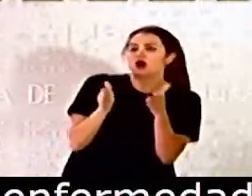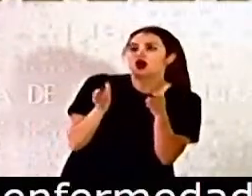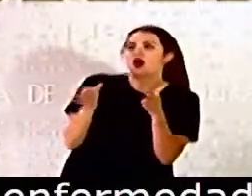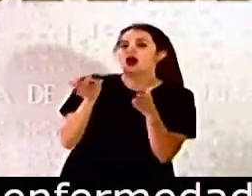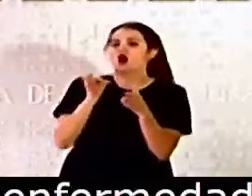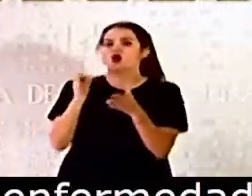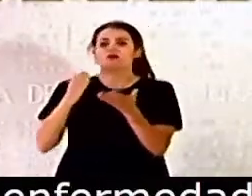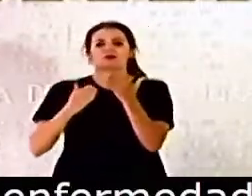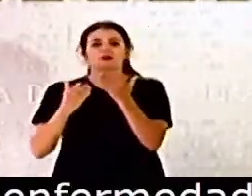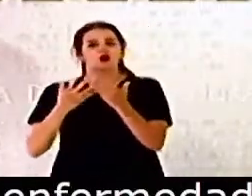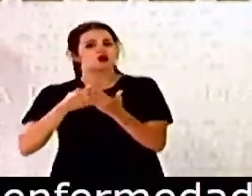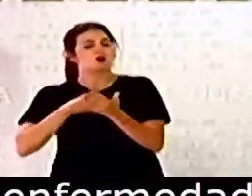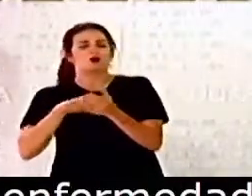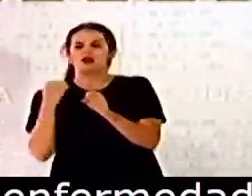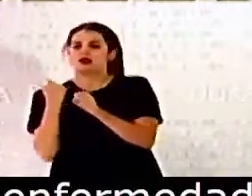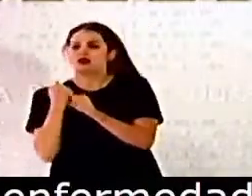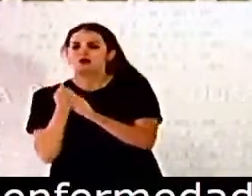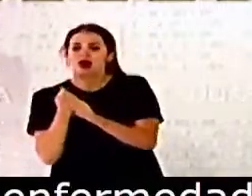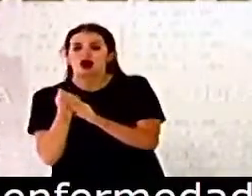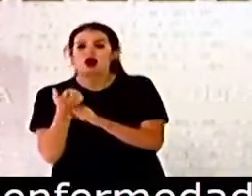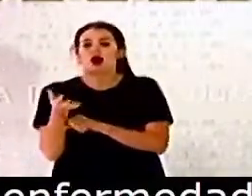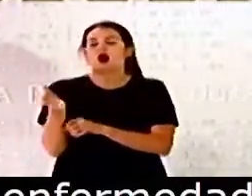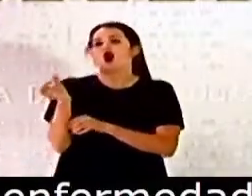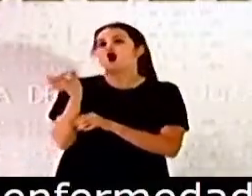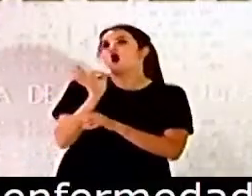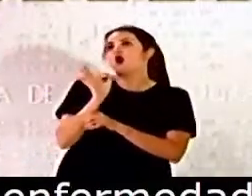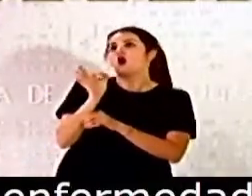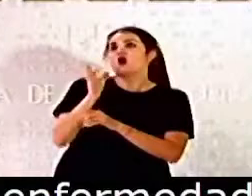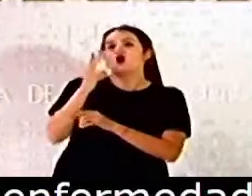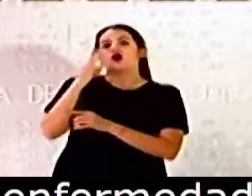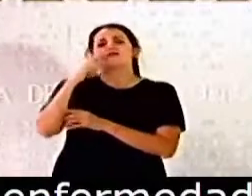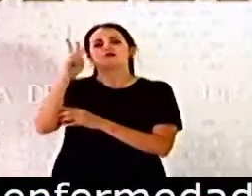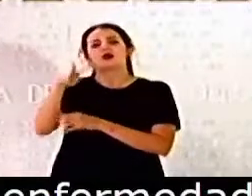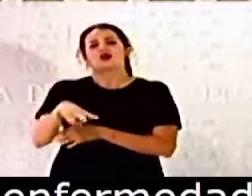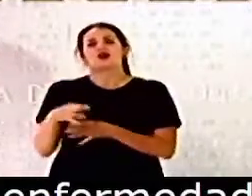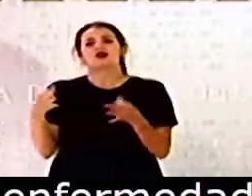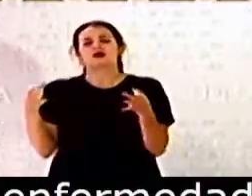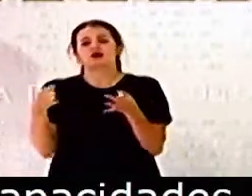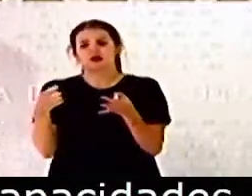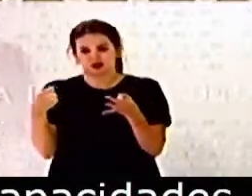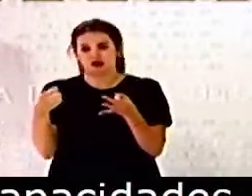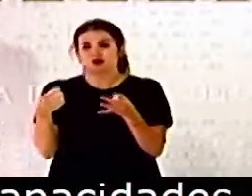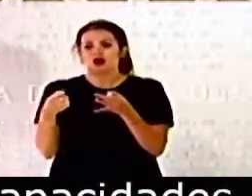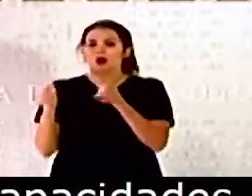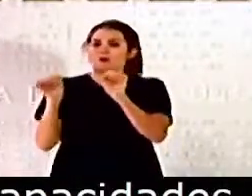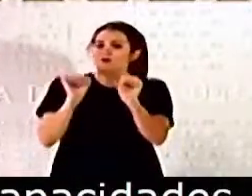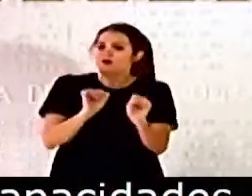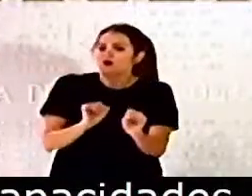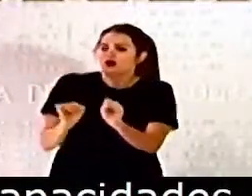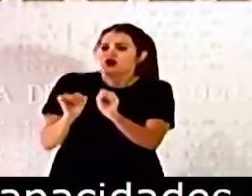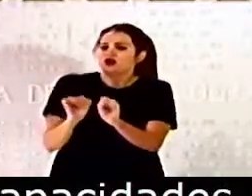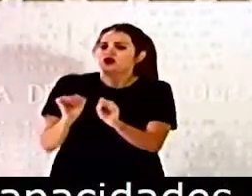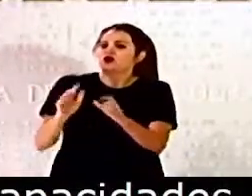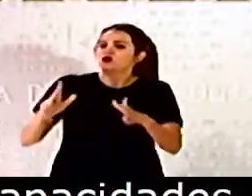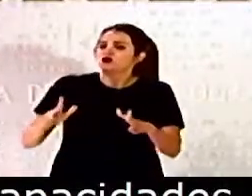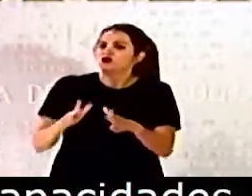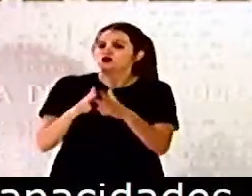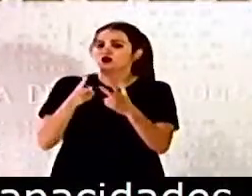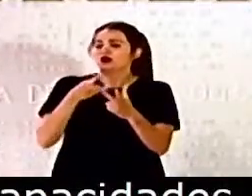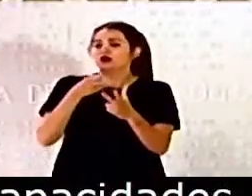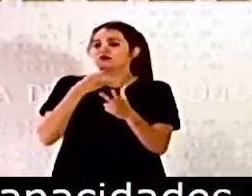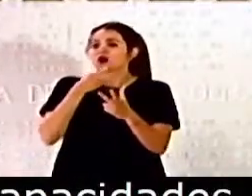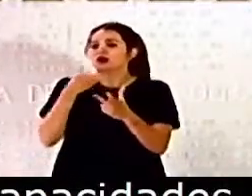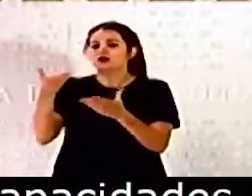del reconocimiento de determinados tipos de protección social que tienen que recibir y de